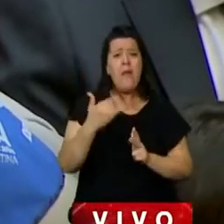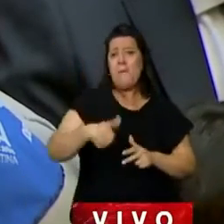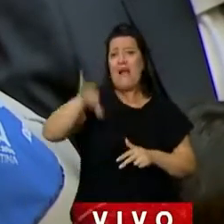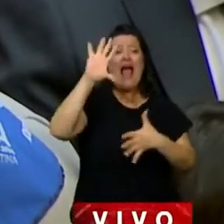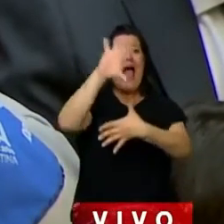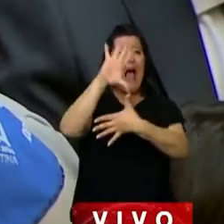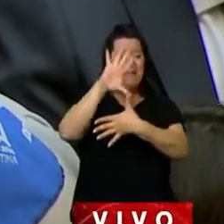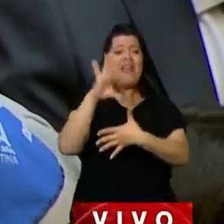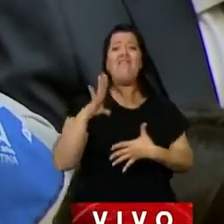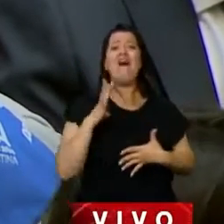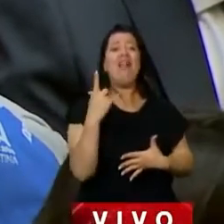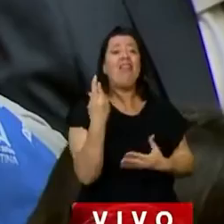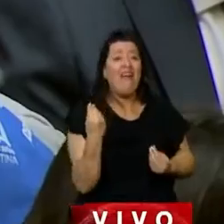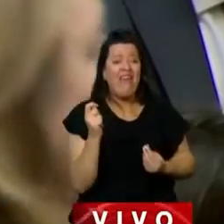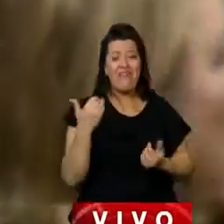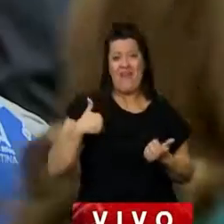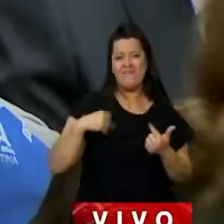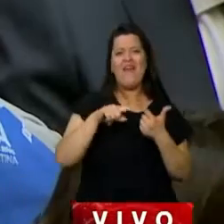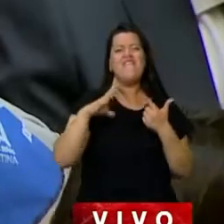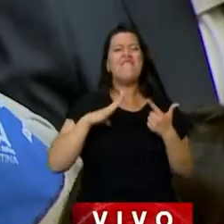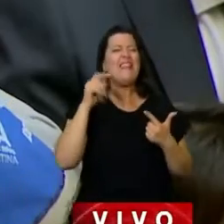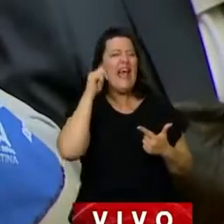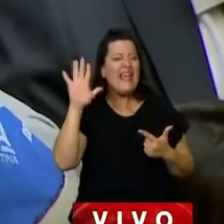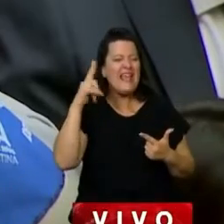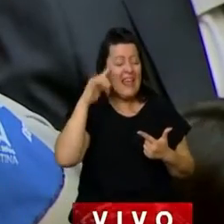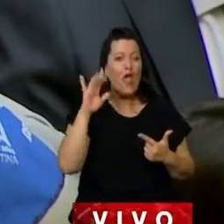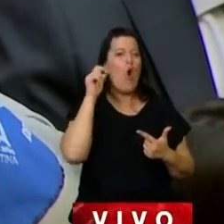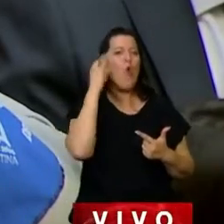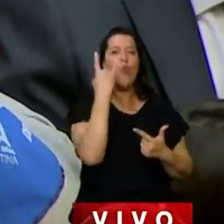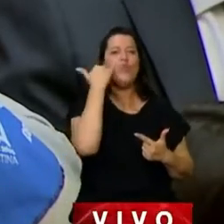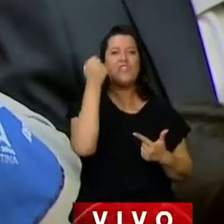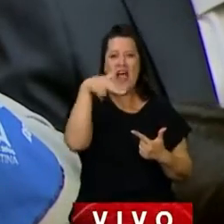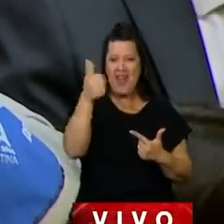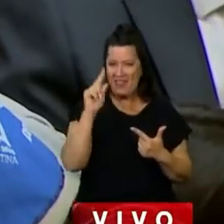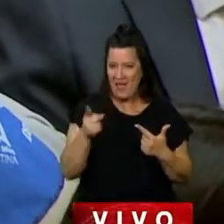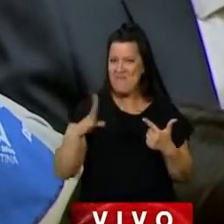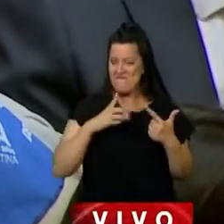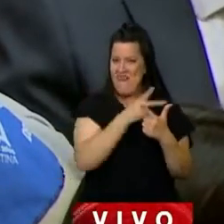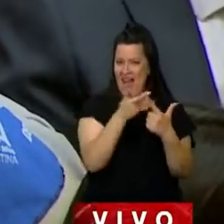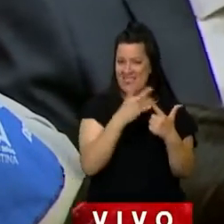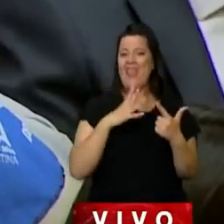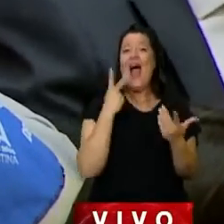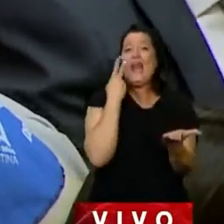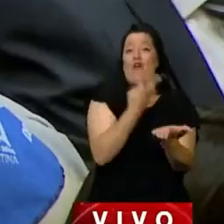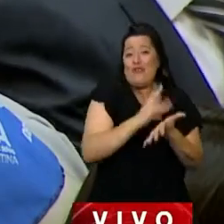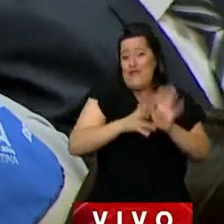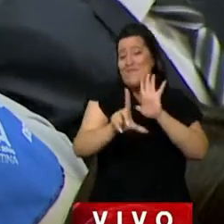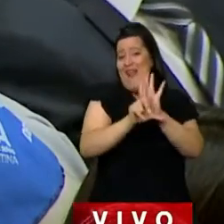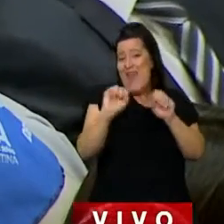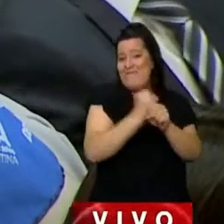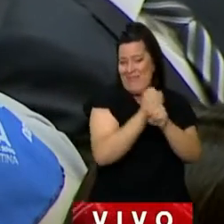países de América, nos faltaba Argentina, nos falta Guyana, creo que queda también que lo reconozcamos de esta manera.